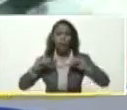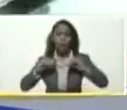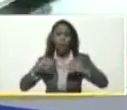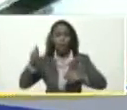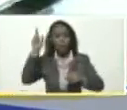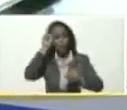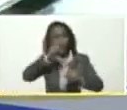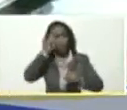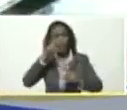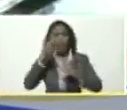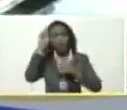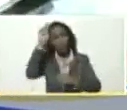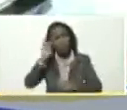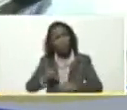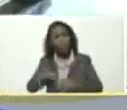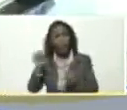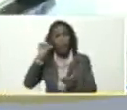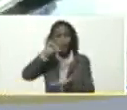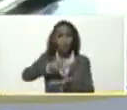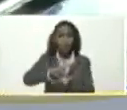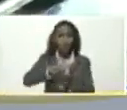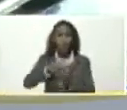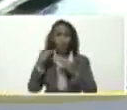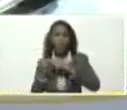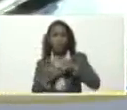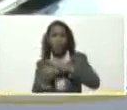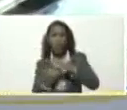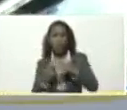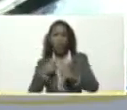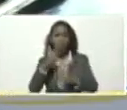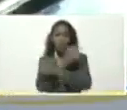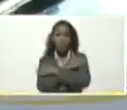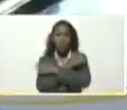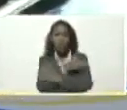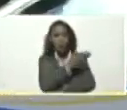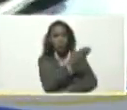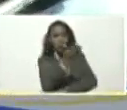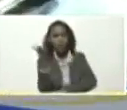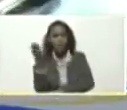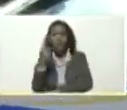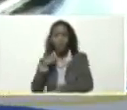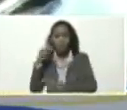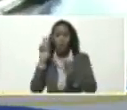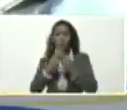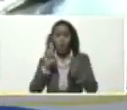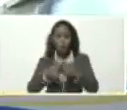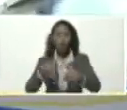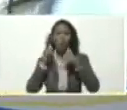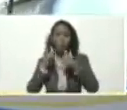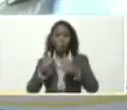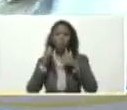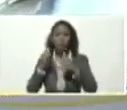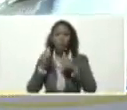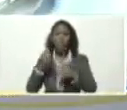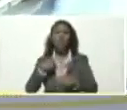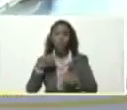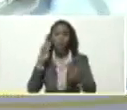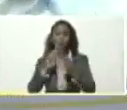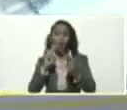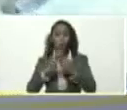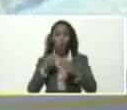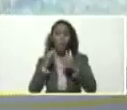enseñan todos los días en los núcleos. Los felicito a todos ustedes. Yo conozco muy bien, lo conozco muy bien,